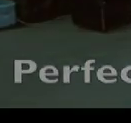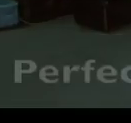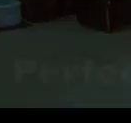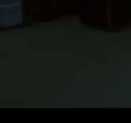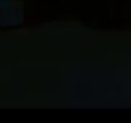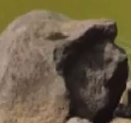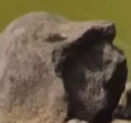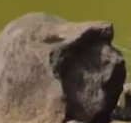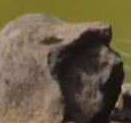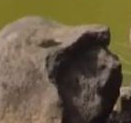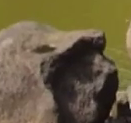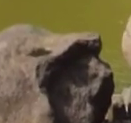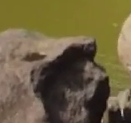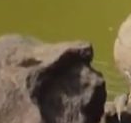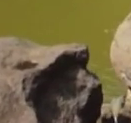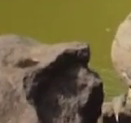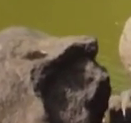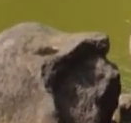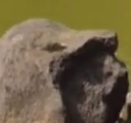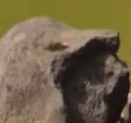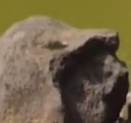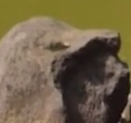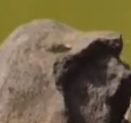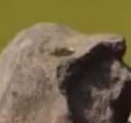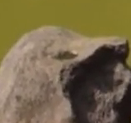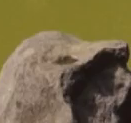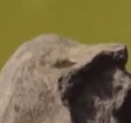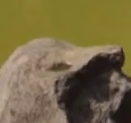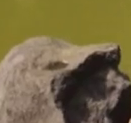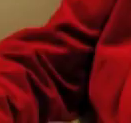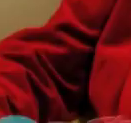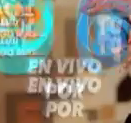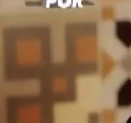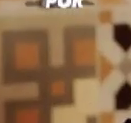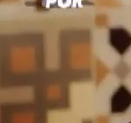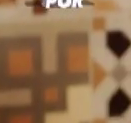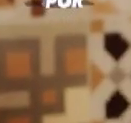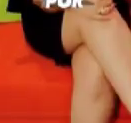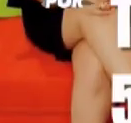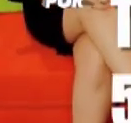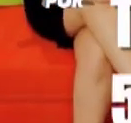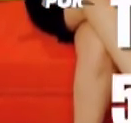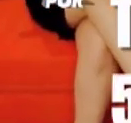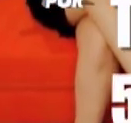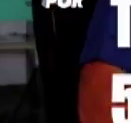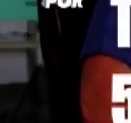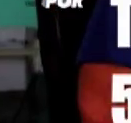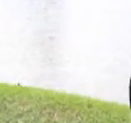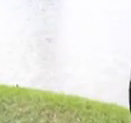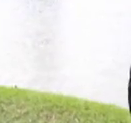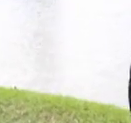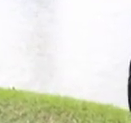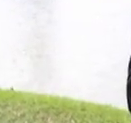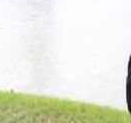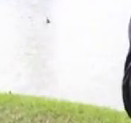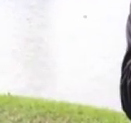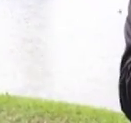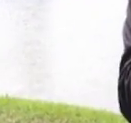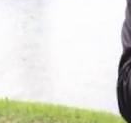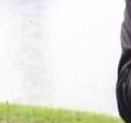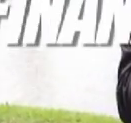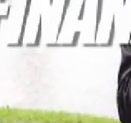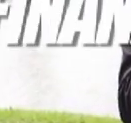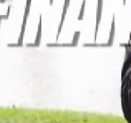belleza. Los invitamos para que usted nos acompañe este y todos los martes en Salud y Algo Más, donde les